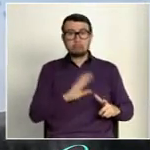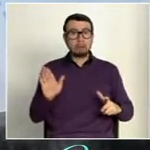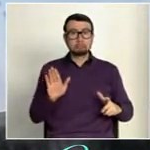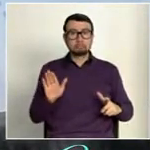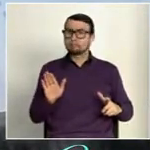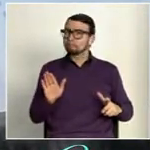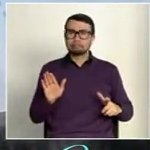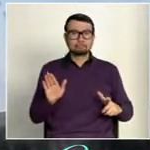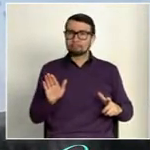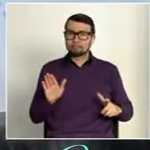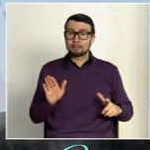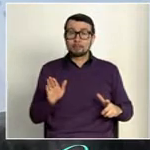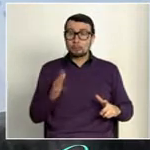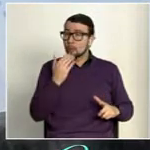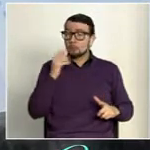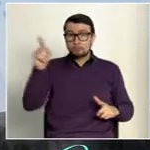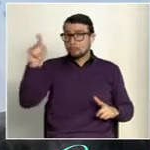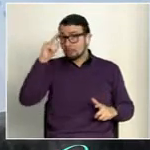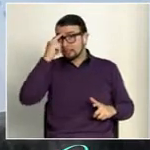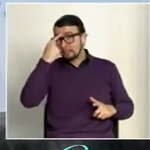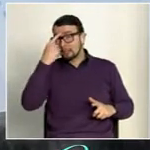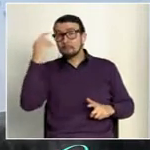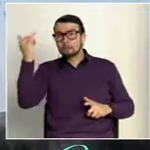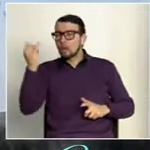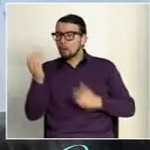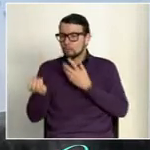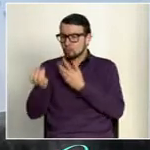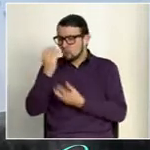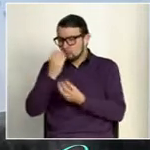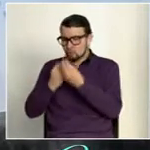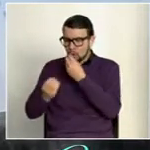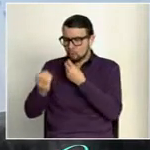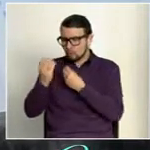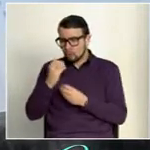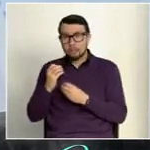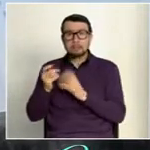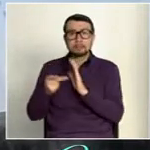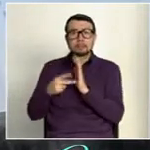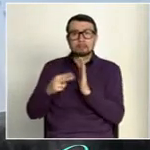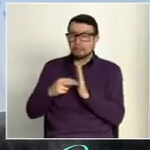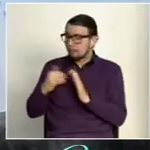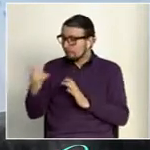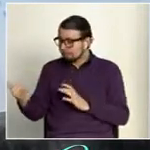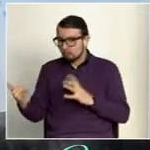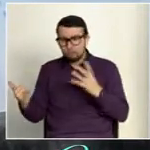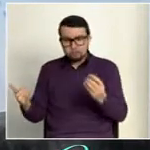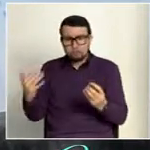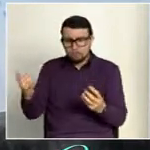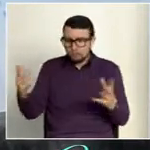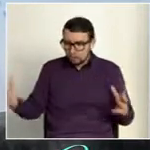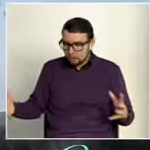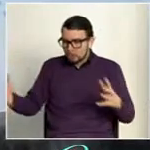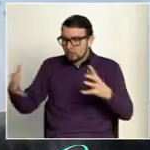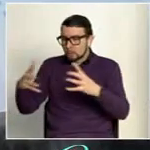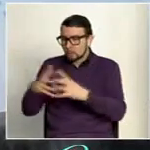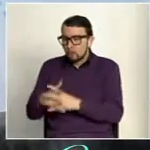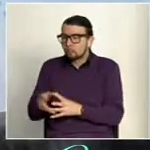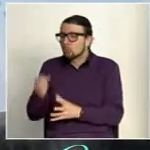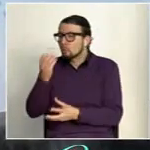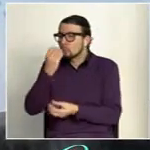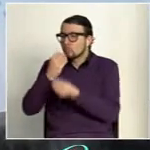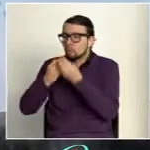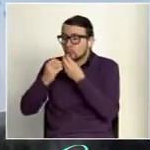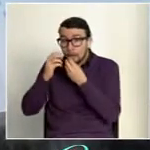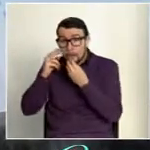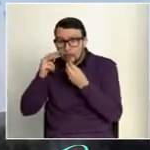nosotros en la medicina tradicional de India, la nutrición para nosotros es combinación y nosotros comemos con los cinco sentidos. Comemos por lo